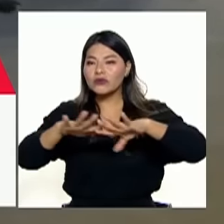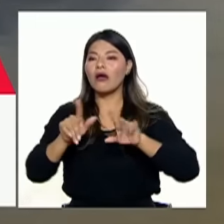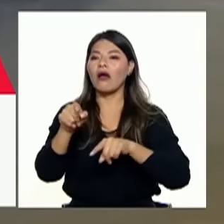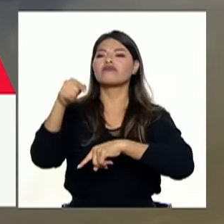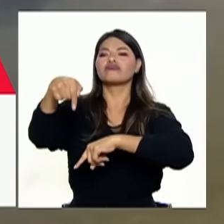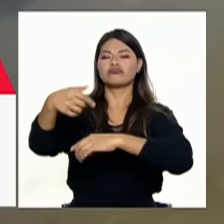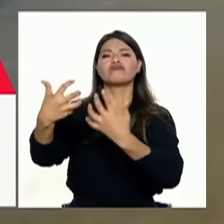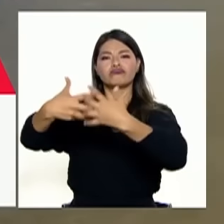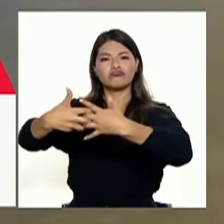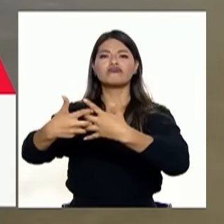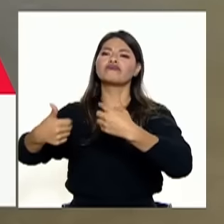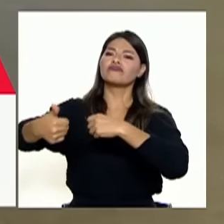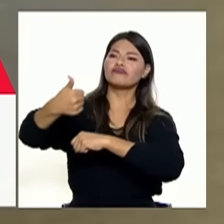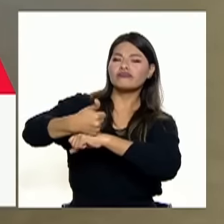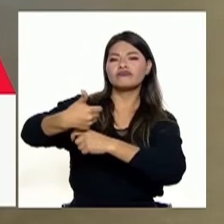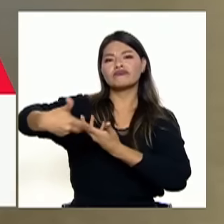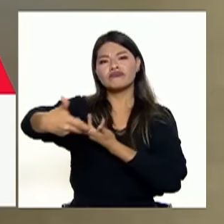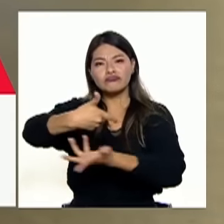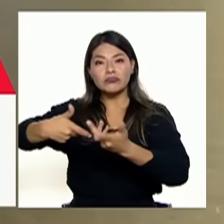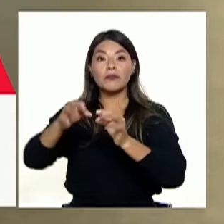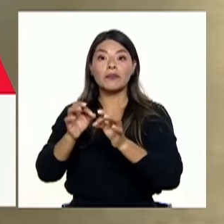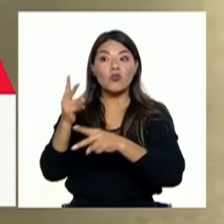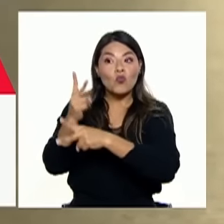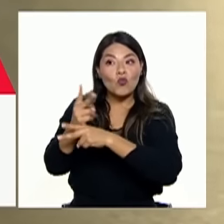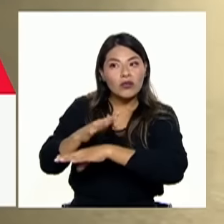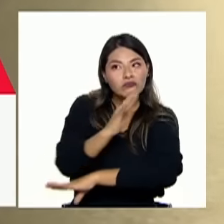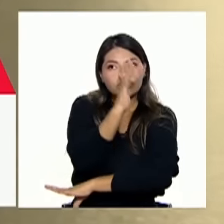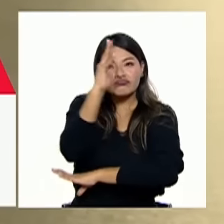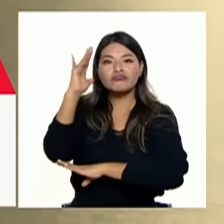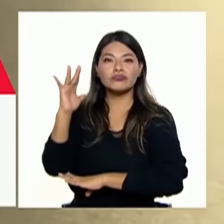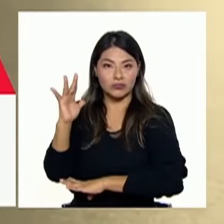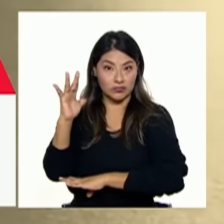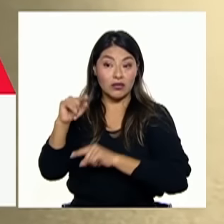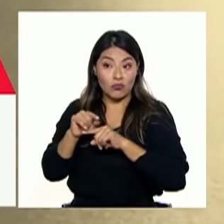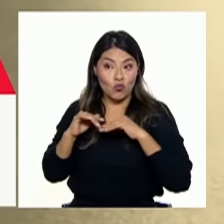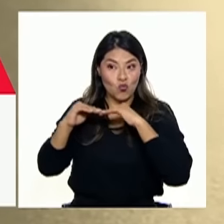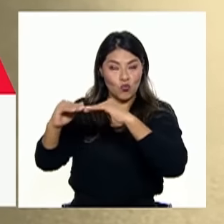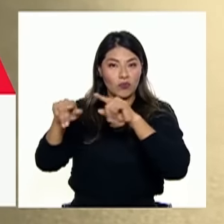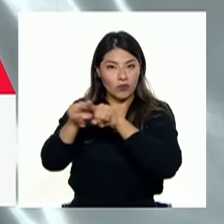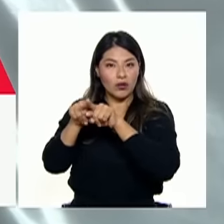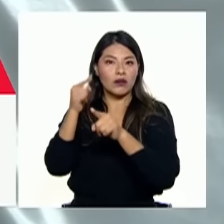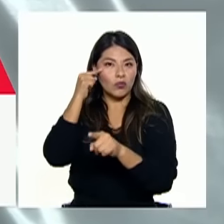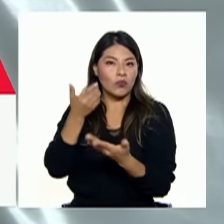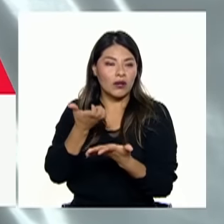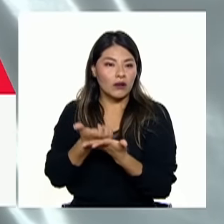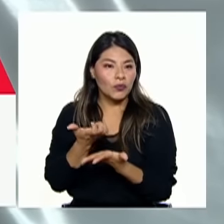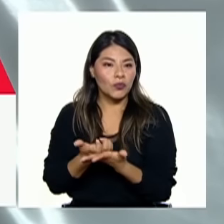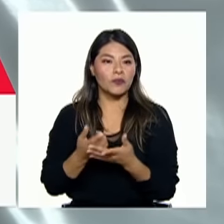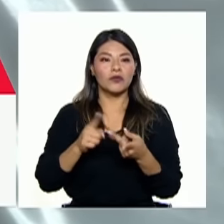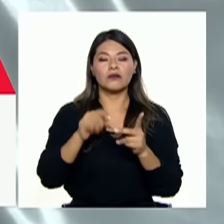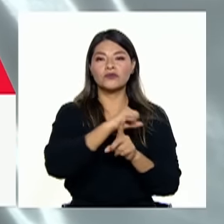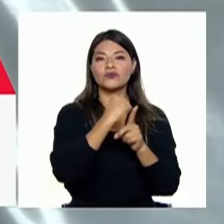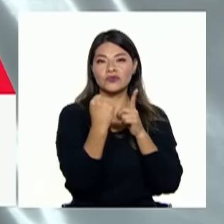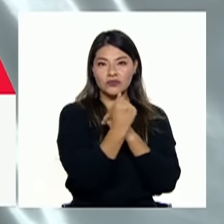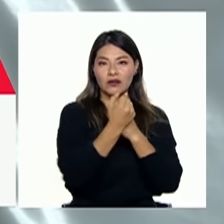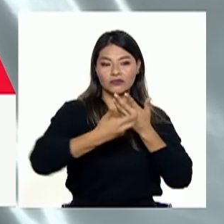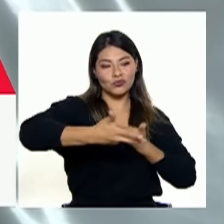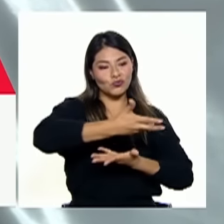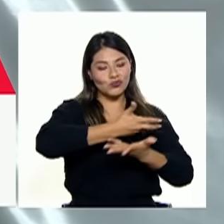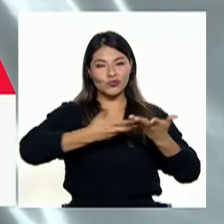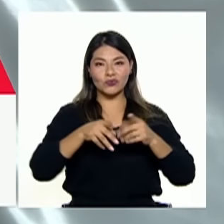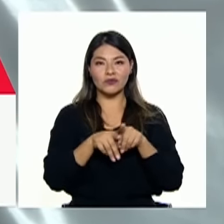industria. Fortalecer el componente de sostenibilidad desde el aspecto económico, social y ambiental,